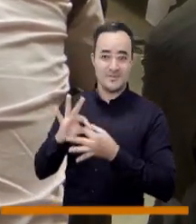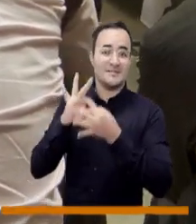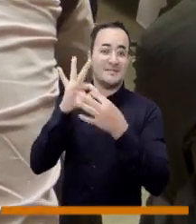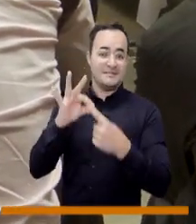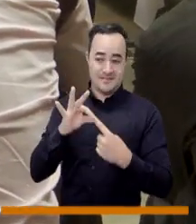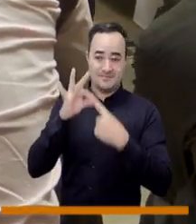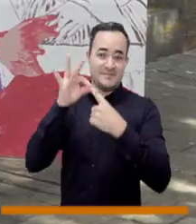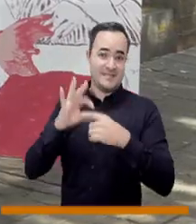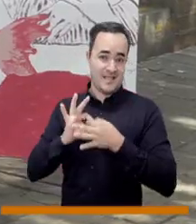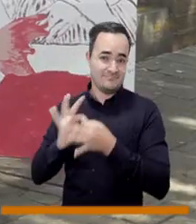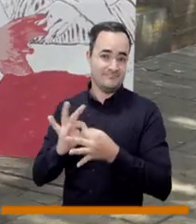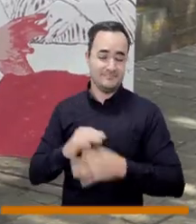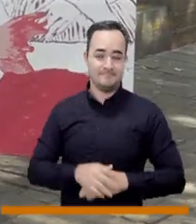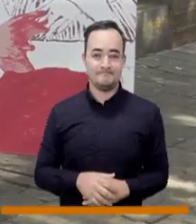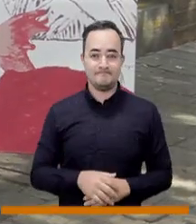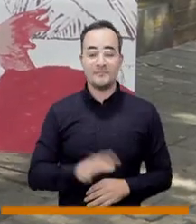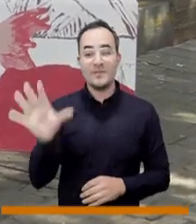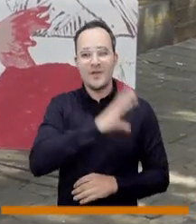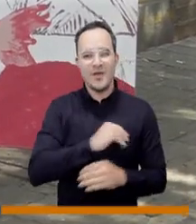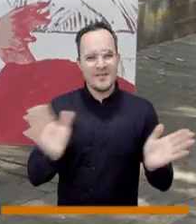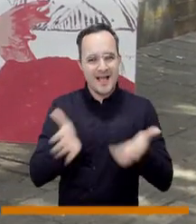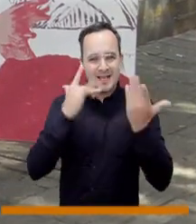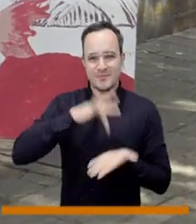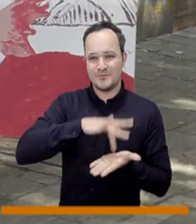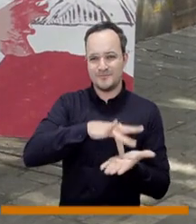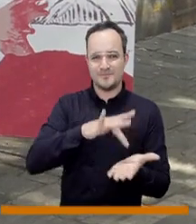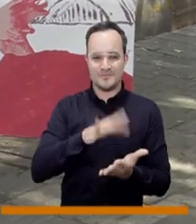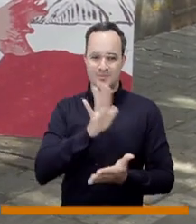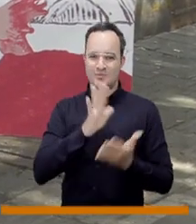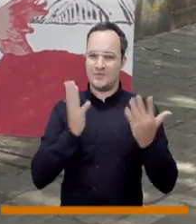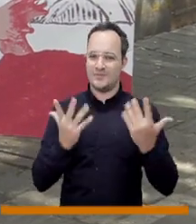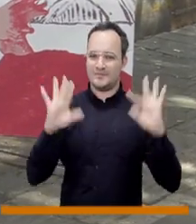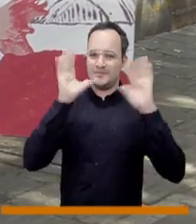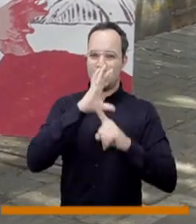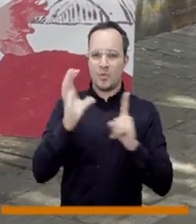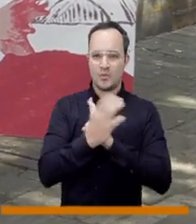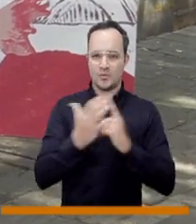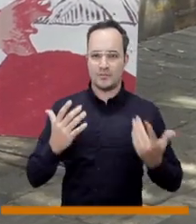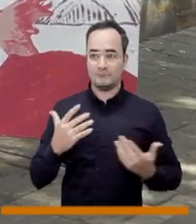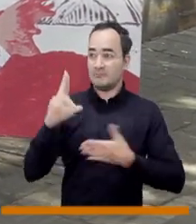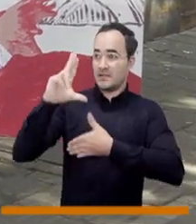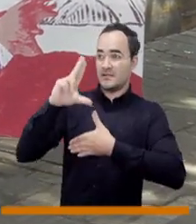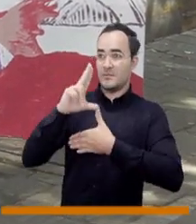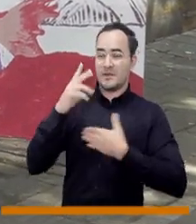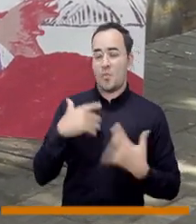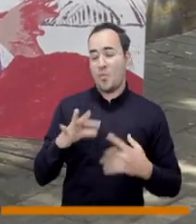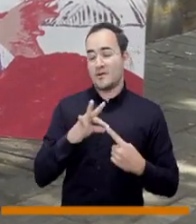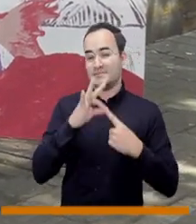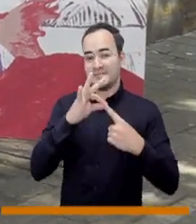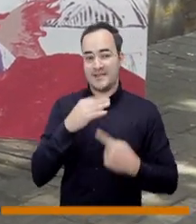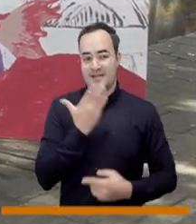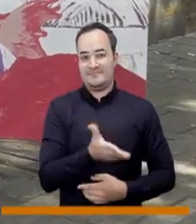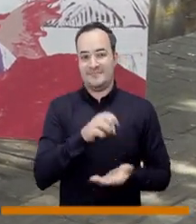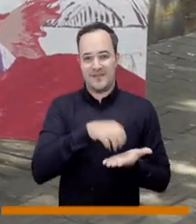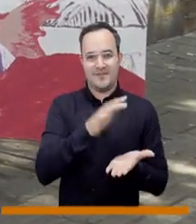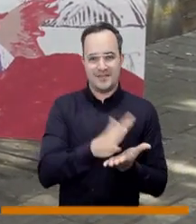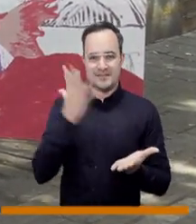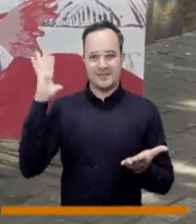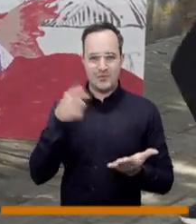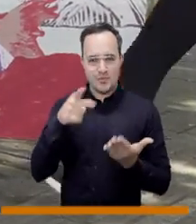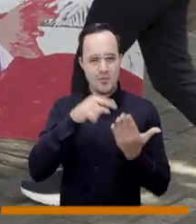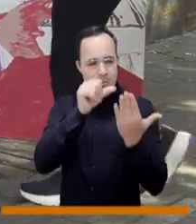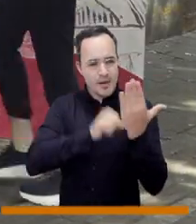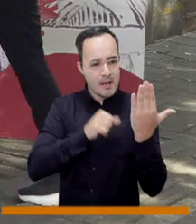universidad de Antioquia todos invitados a participar de esta gran fiesta cultural una de las más grandes de